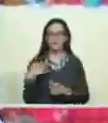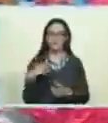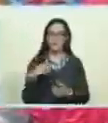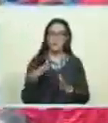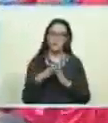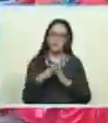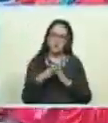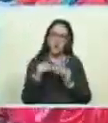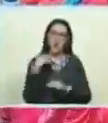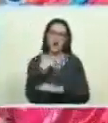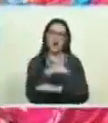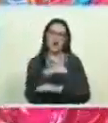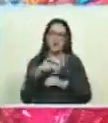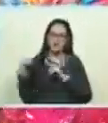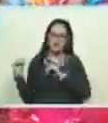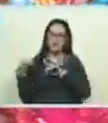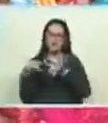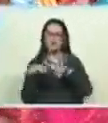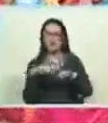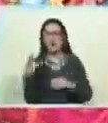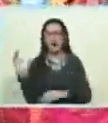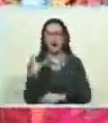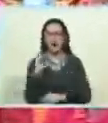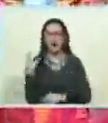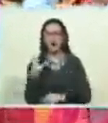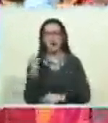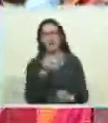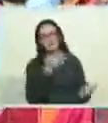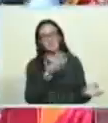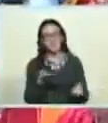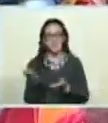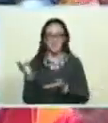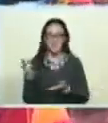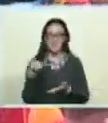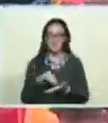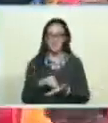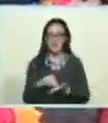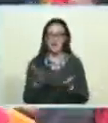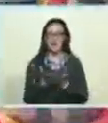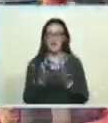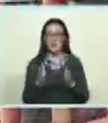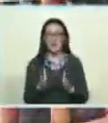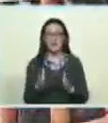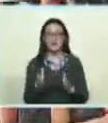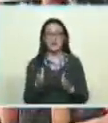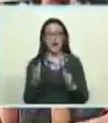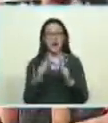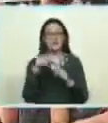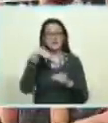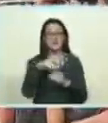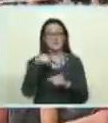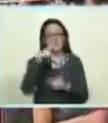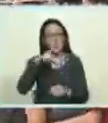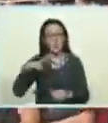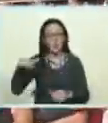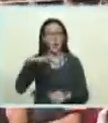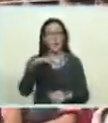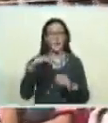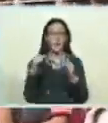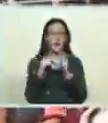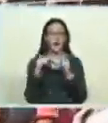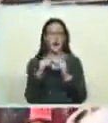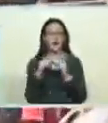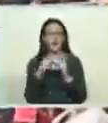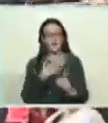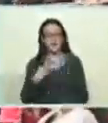recorrió las calles de Caracas de punta a punta, bienvenidos estudiantes a la Casa del Pueblo, a la Casa Presidencial